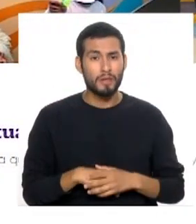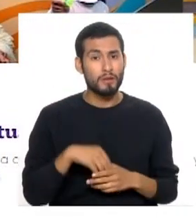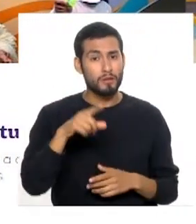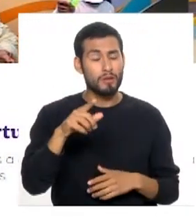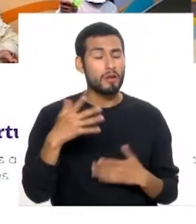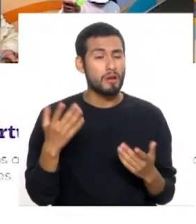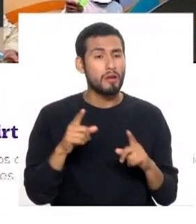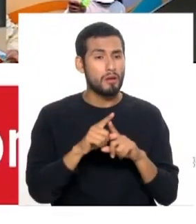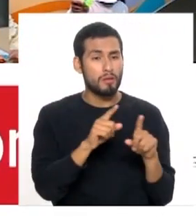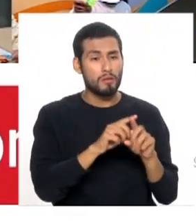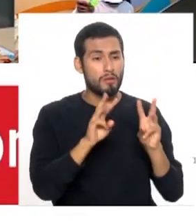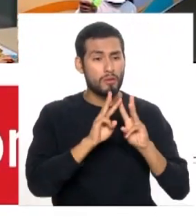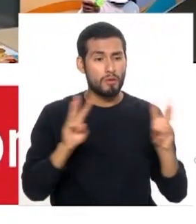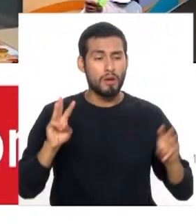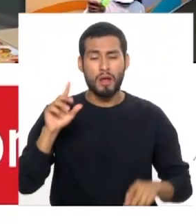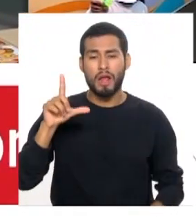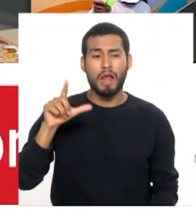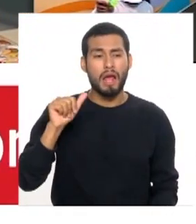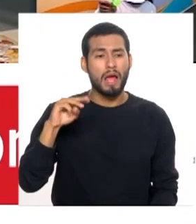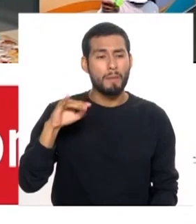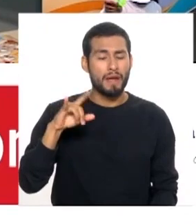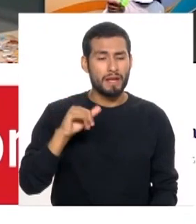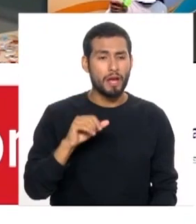puedes visitar